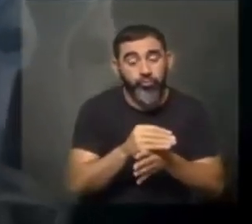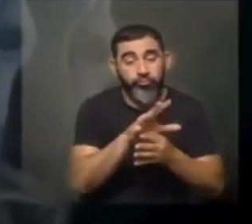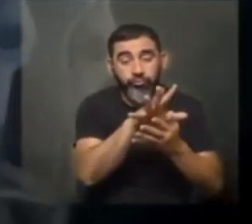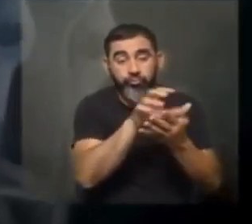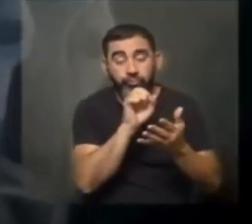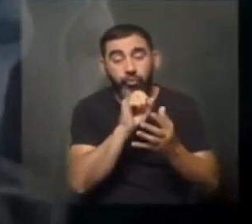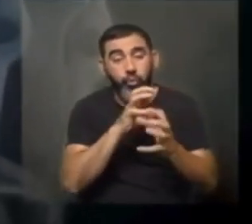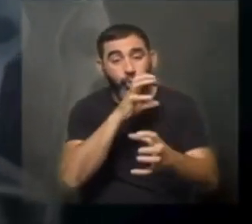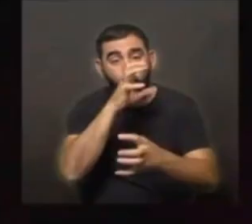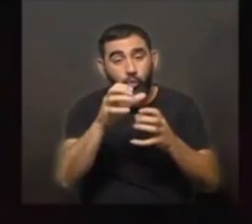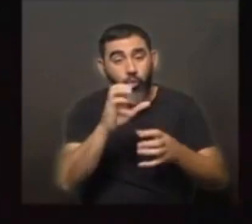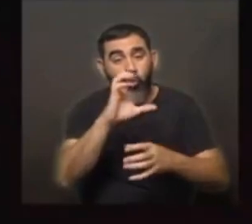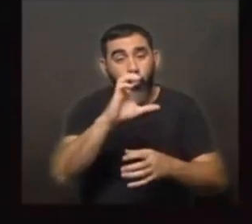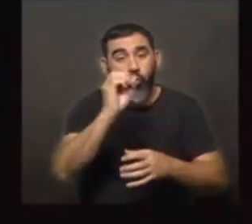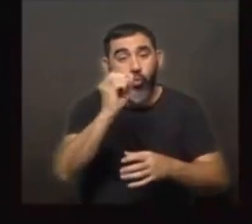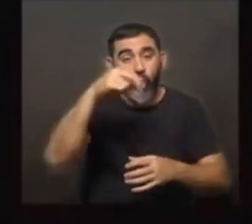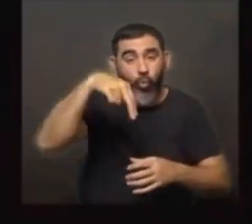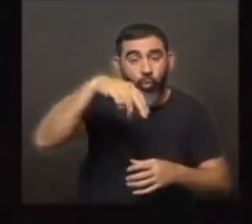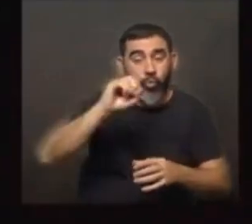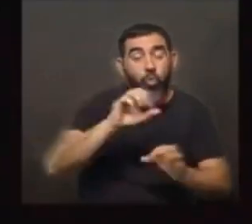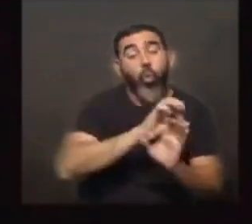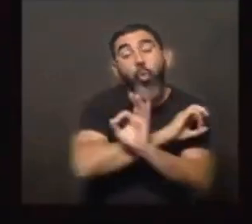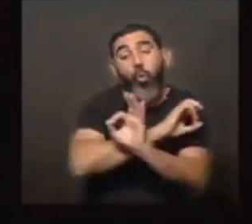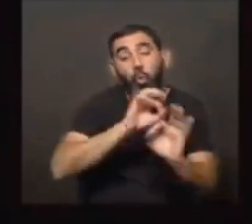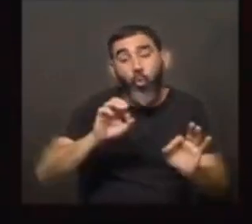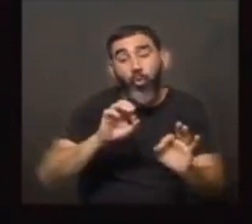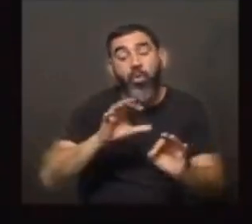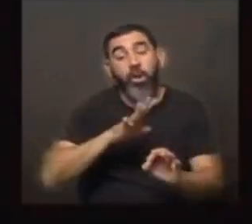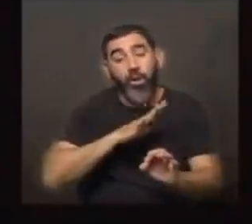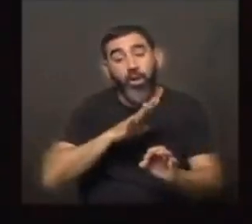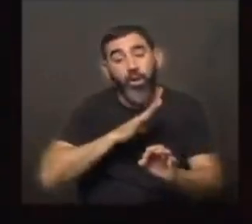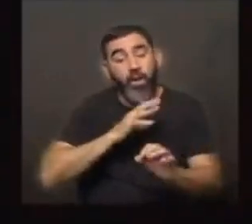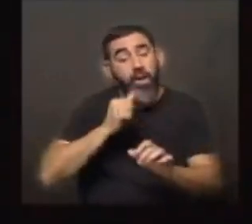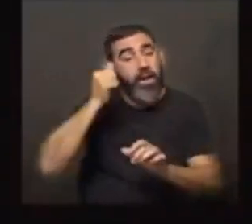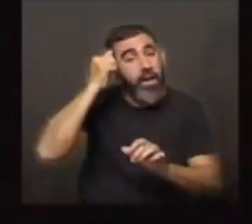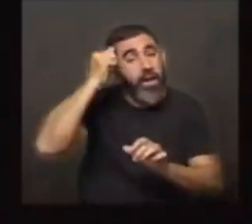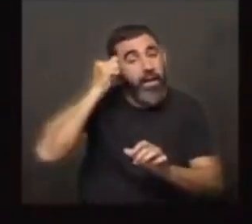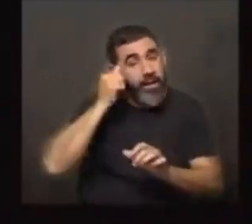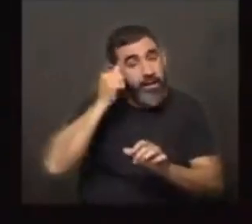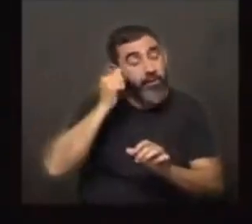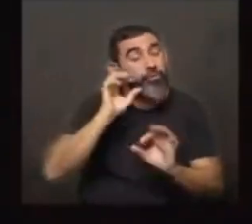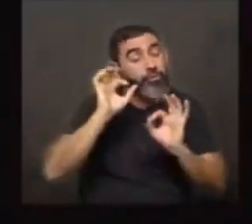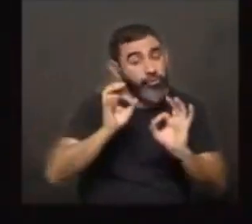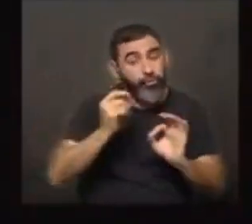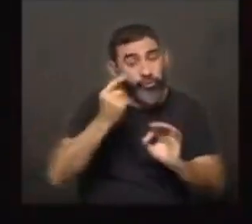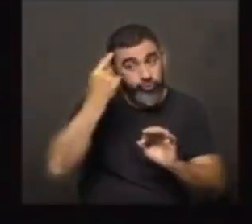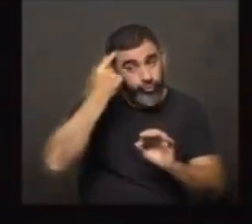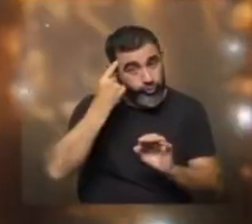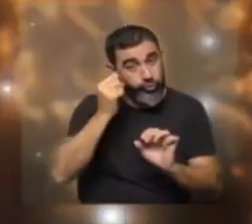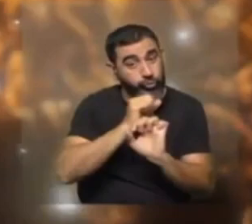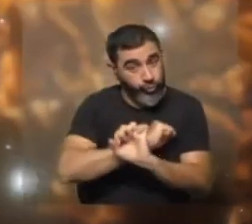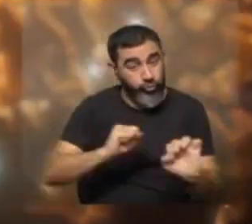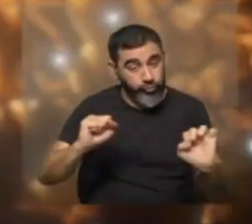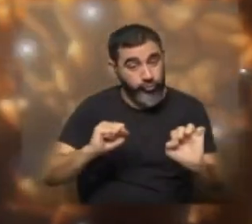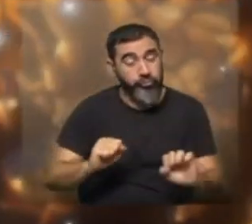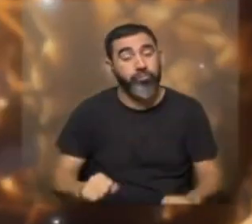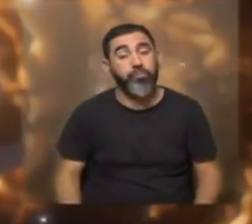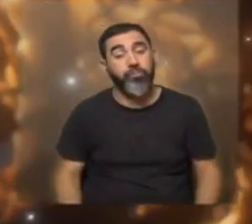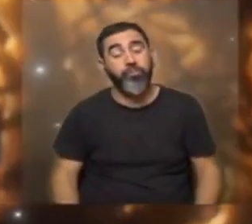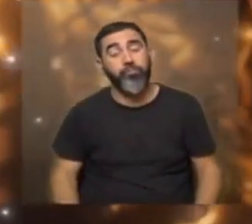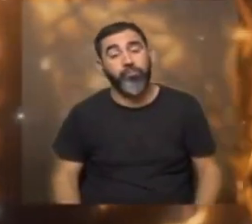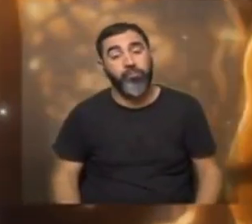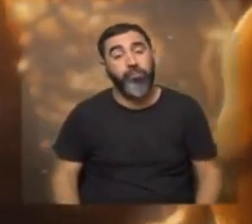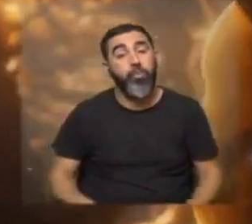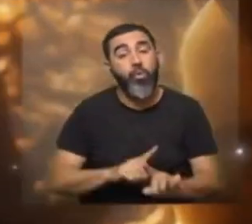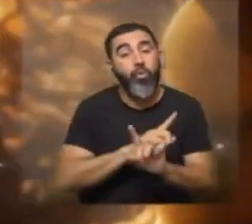fotorreceptores de tipo cono, o incluso puede ser que haya una lesión a nivel de la corteza cerebral, ¿sí? No